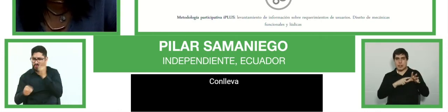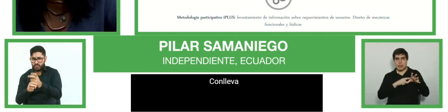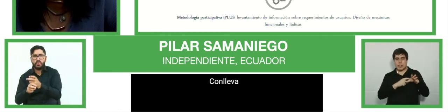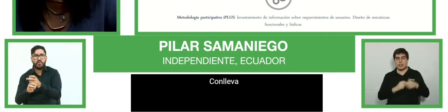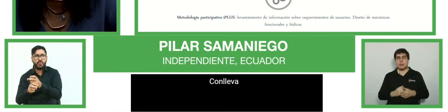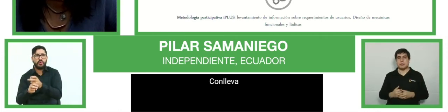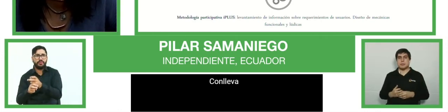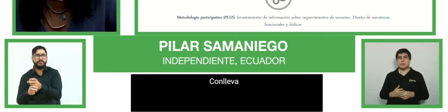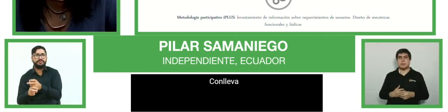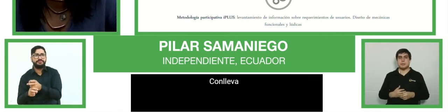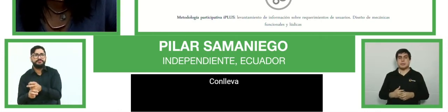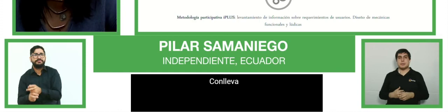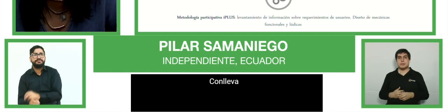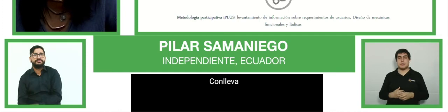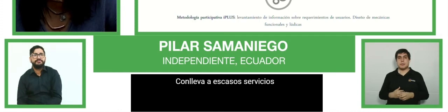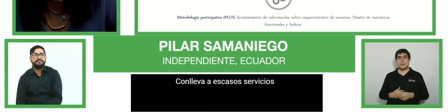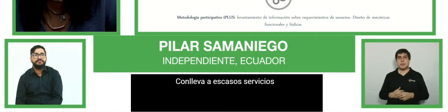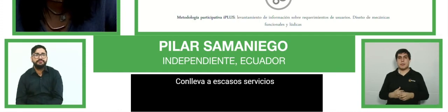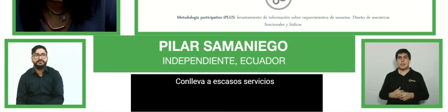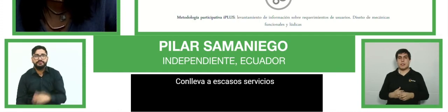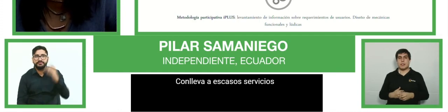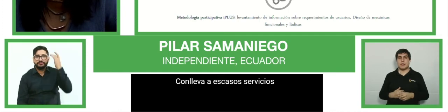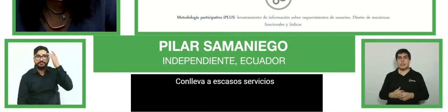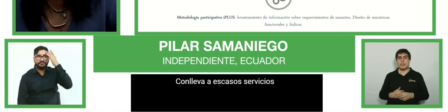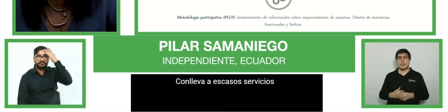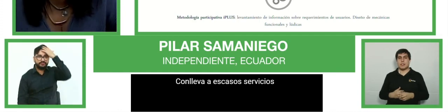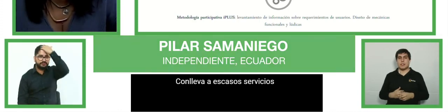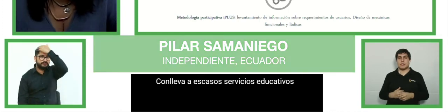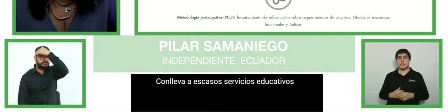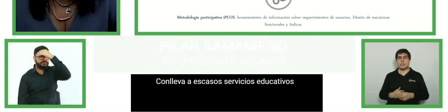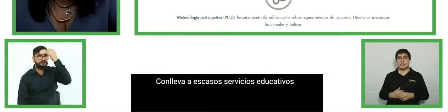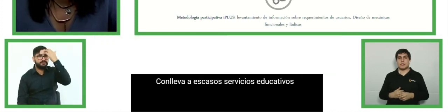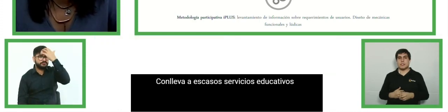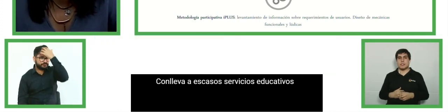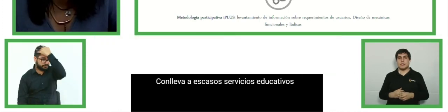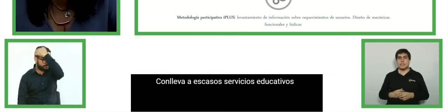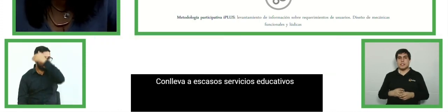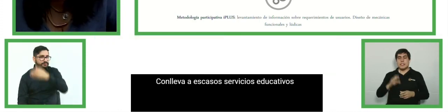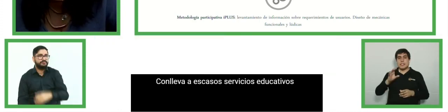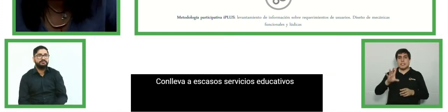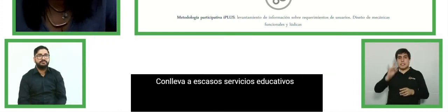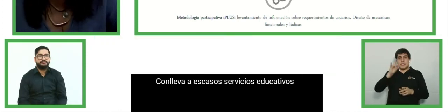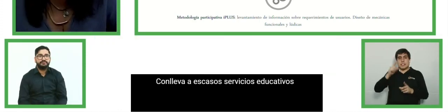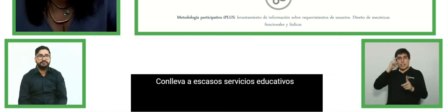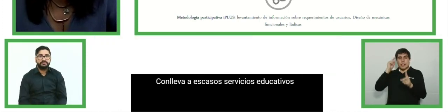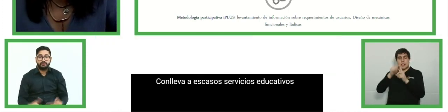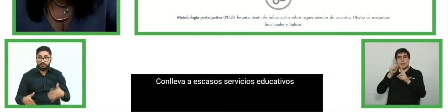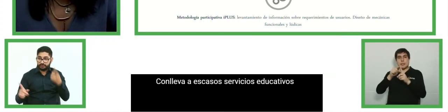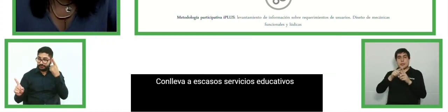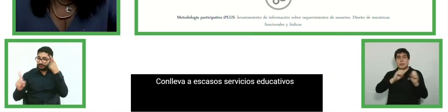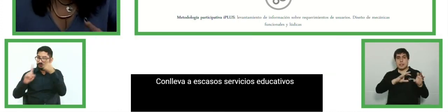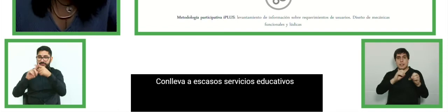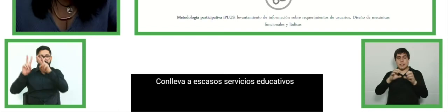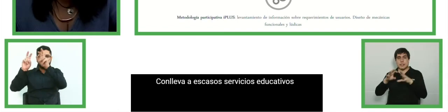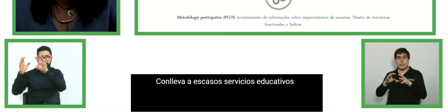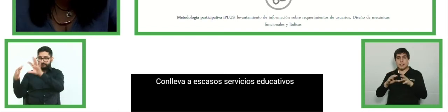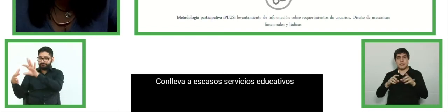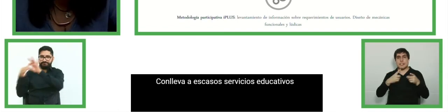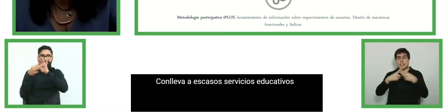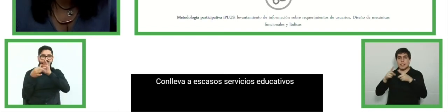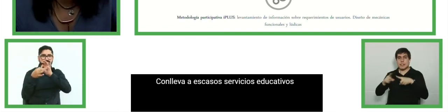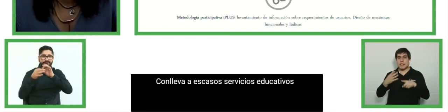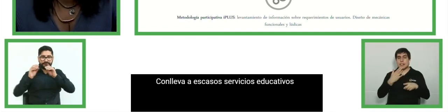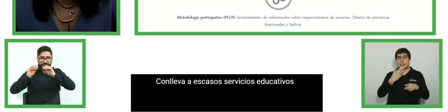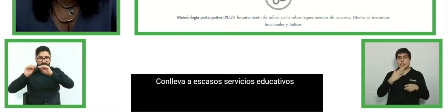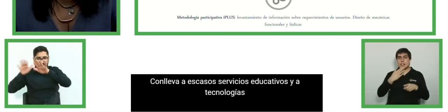más. Se privilegió el enfoque pedagógico de inteligencias múltiples y el enfoque